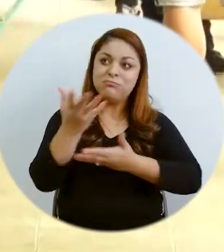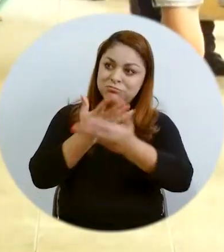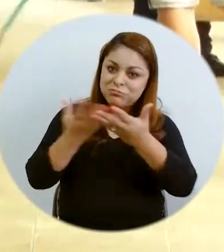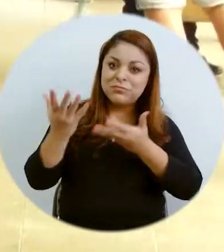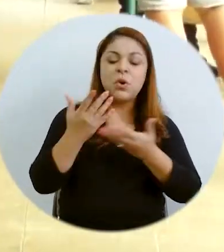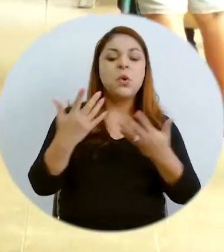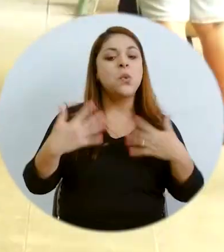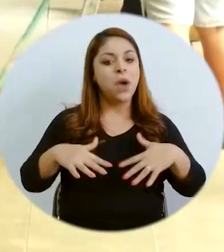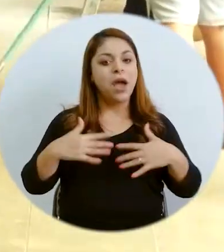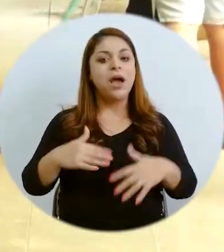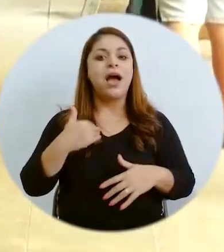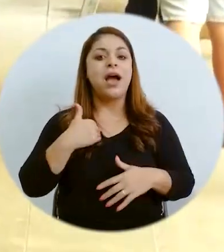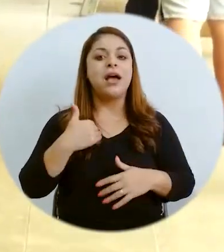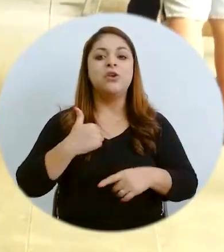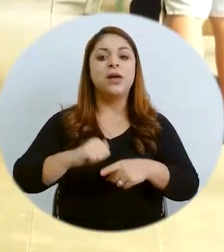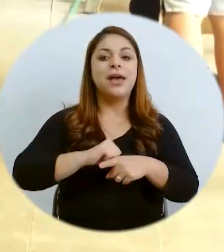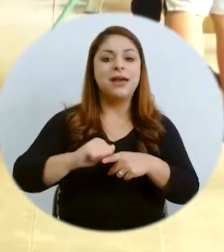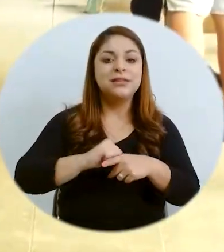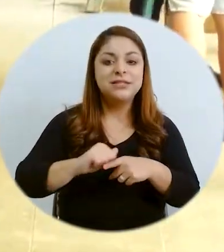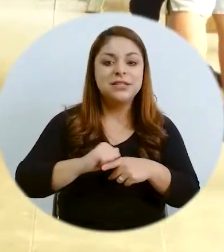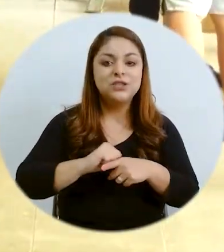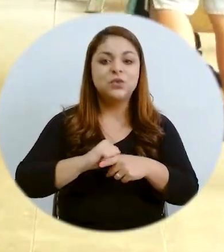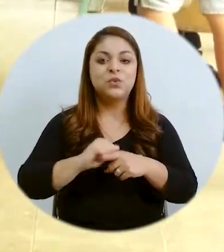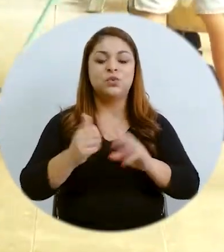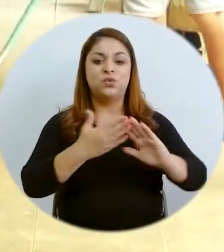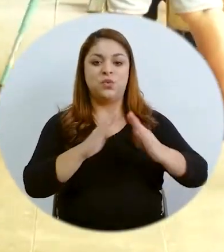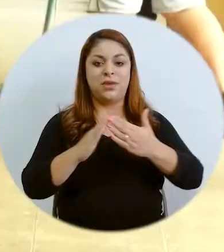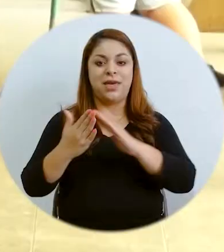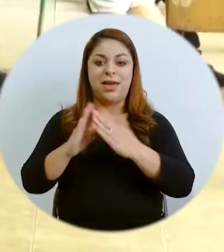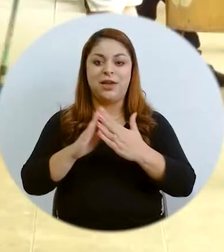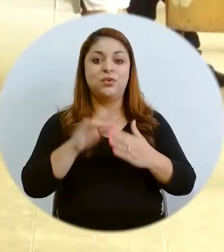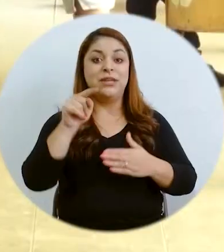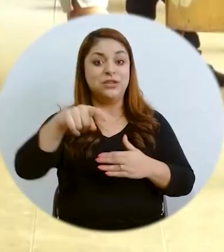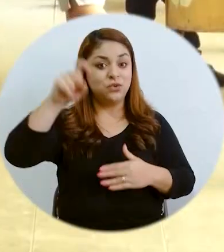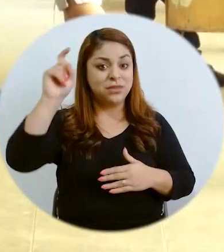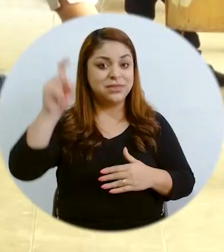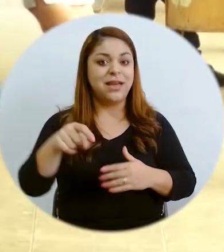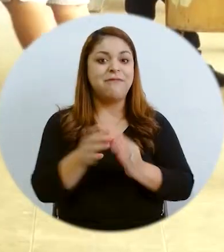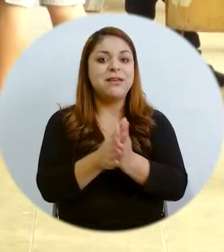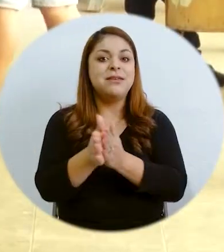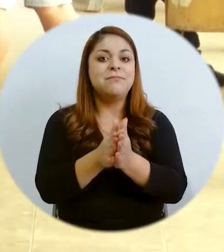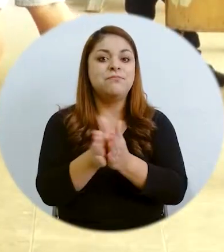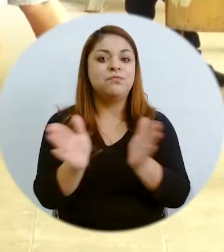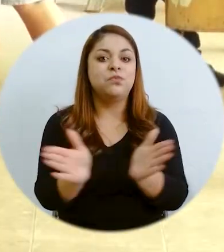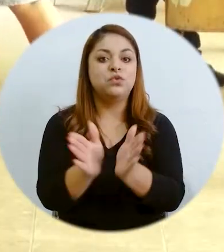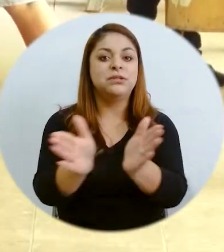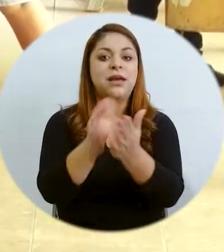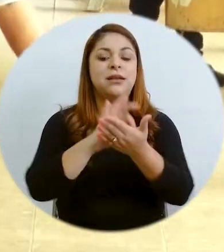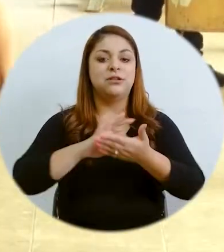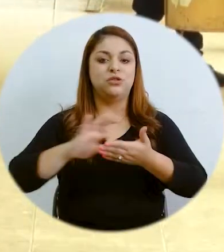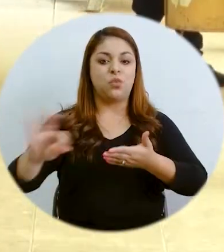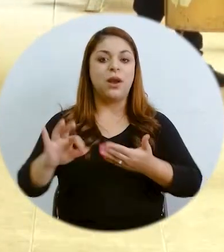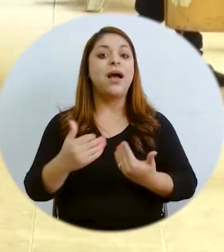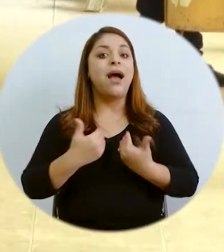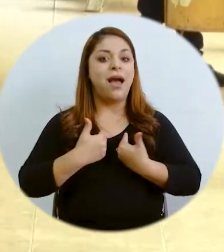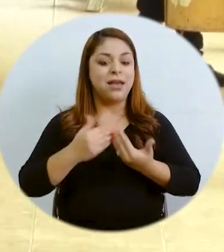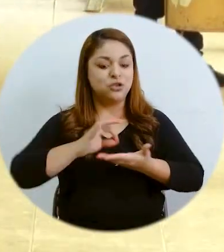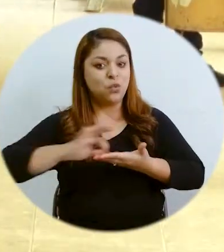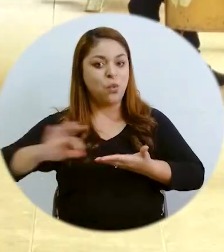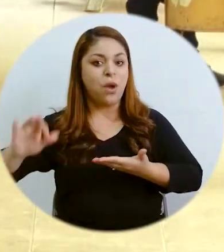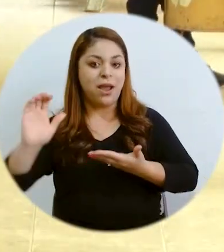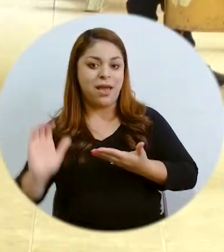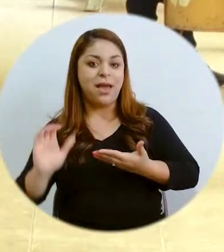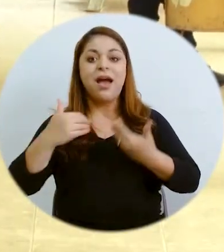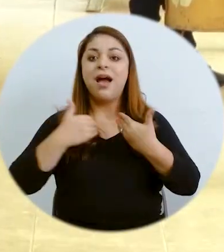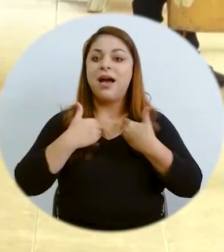así. Entonces, que hay un conocimiento, es un ejercicio ciudadano y eso es lo que tiene que impulsar la escuela, y desde ahí es donde viene la